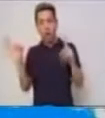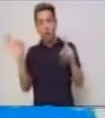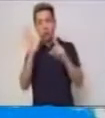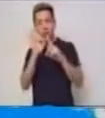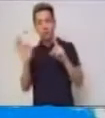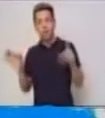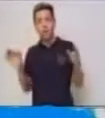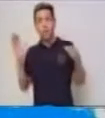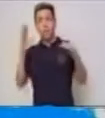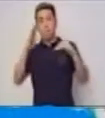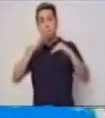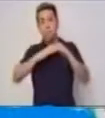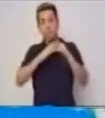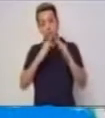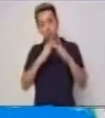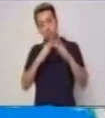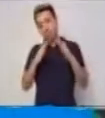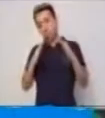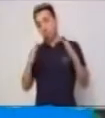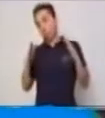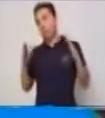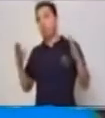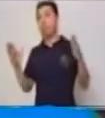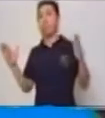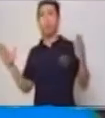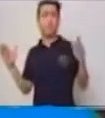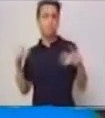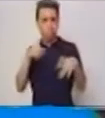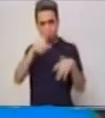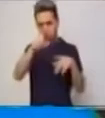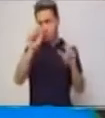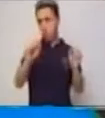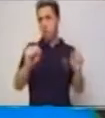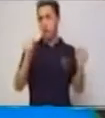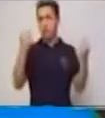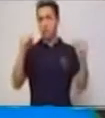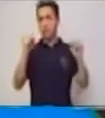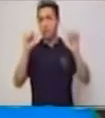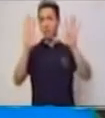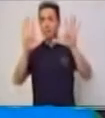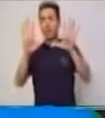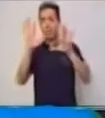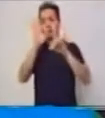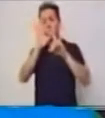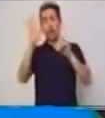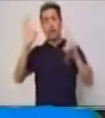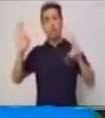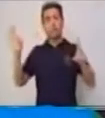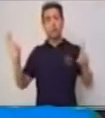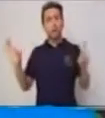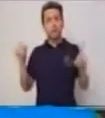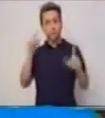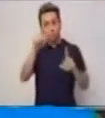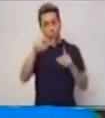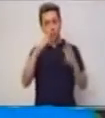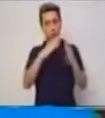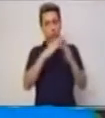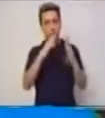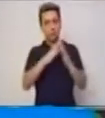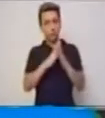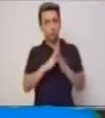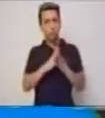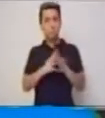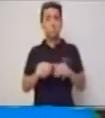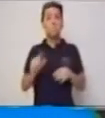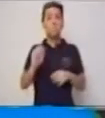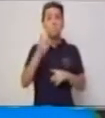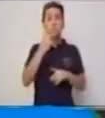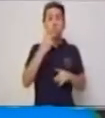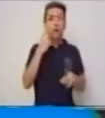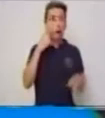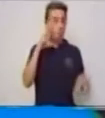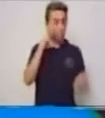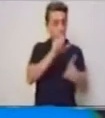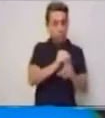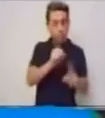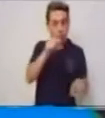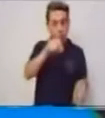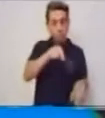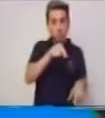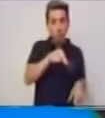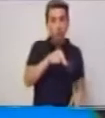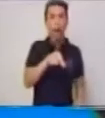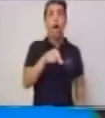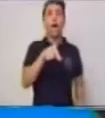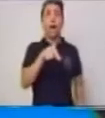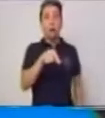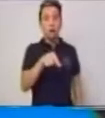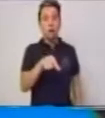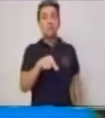extensas. Redactemos 10 oraciones y entre estas 10 oraciones, primero identificamos que sea una